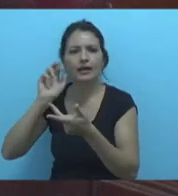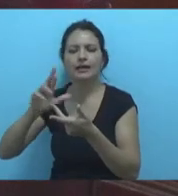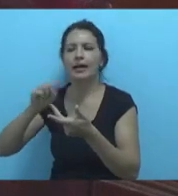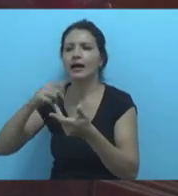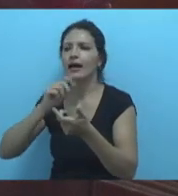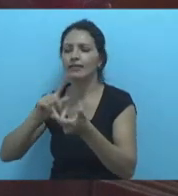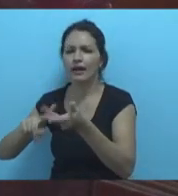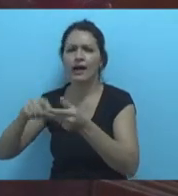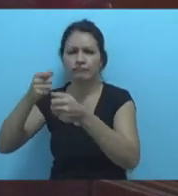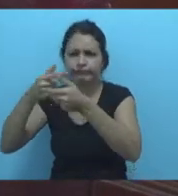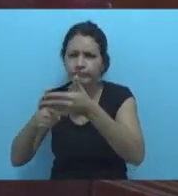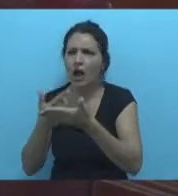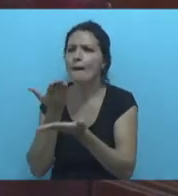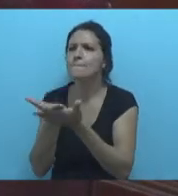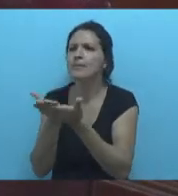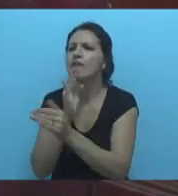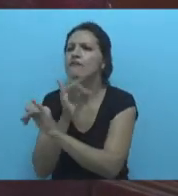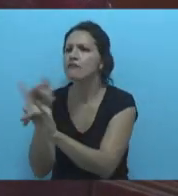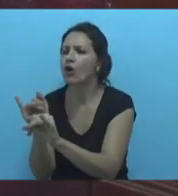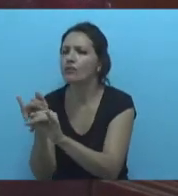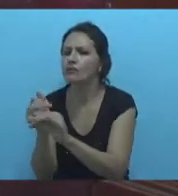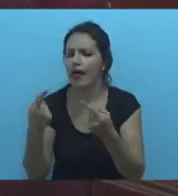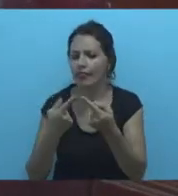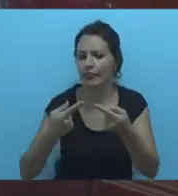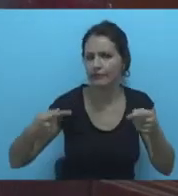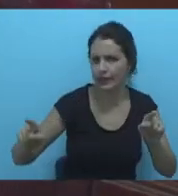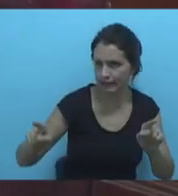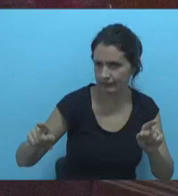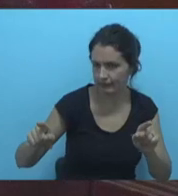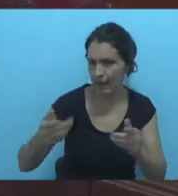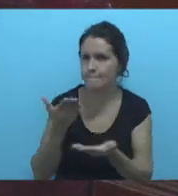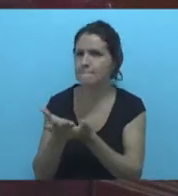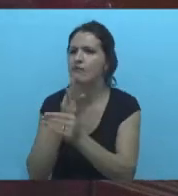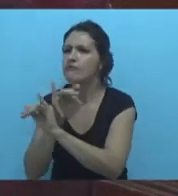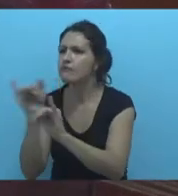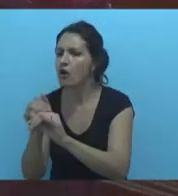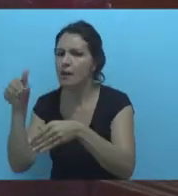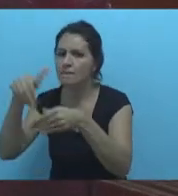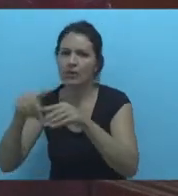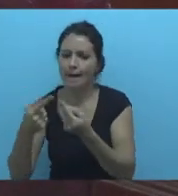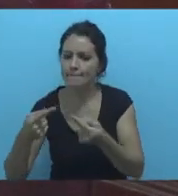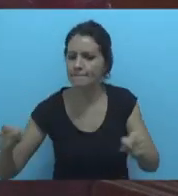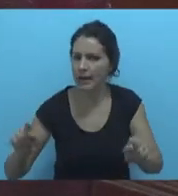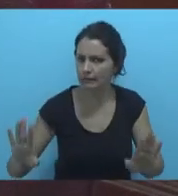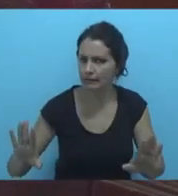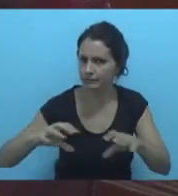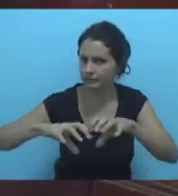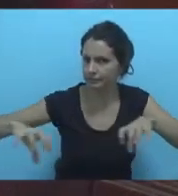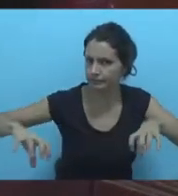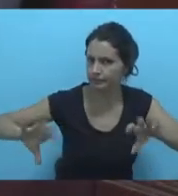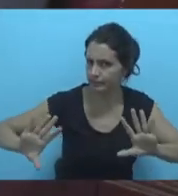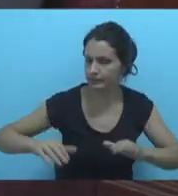ya fue aprobado, pero los otros es otra materia, es pedido de informe y esos se van a tratar por separado sin la urgencia